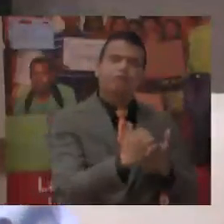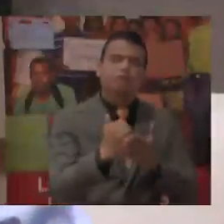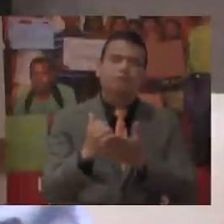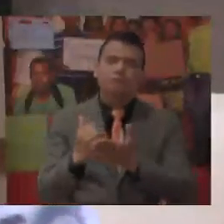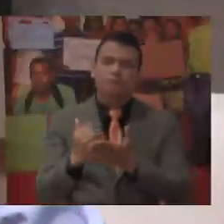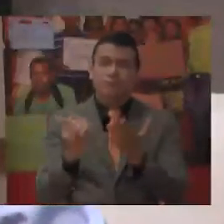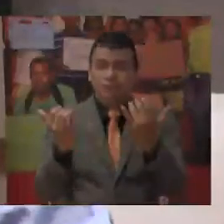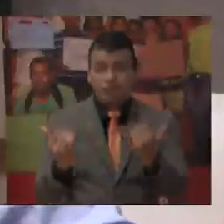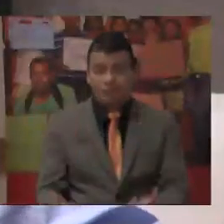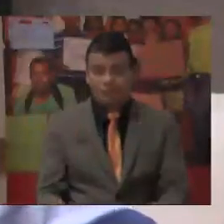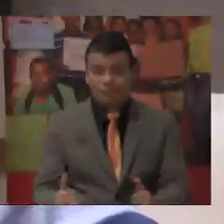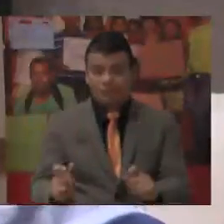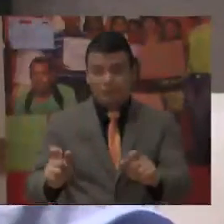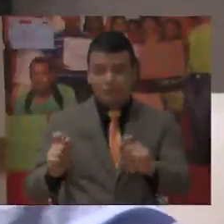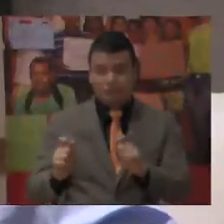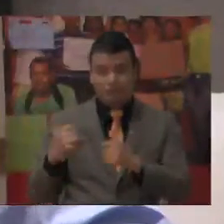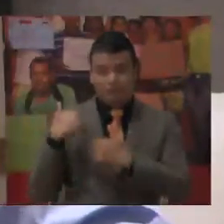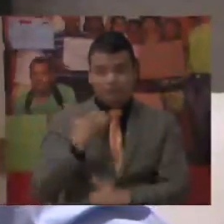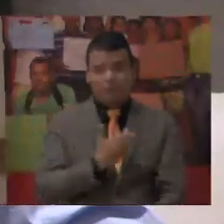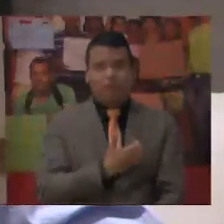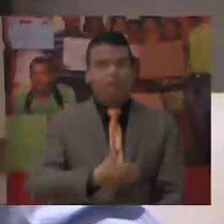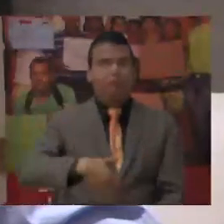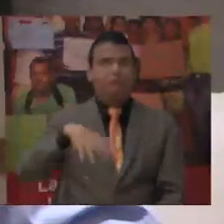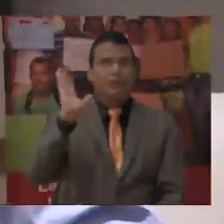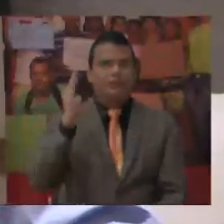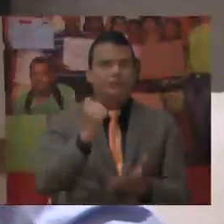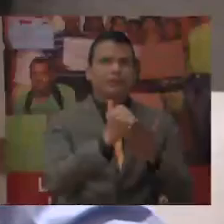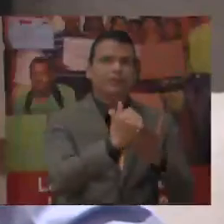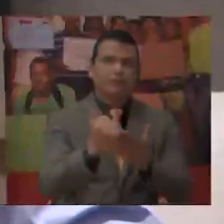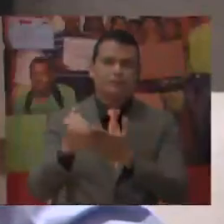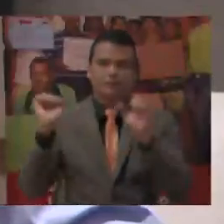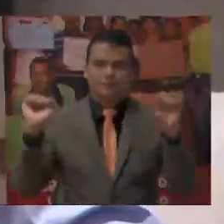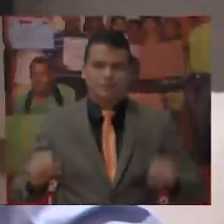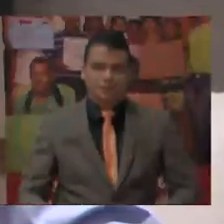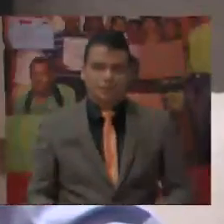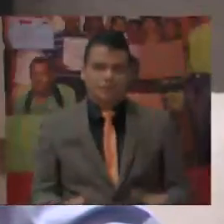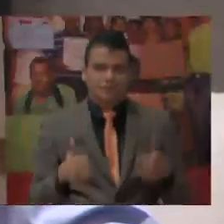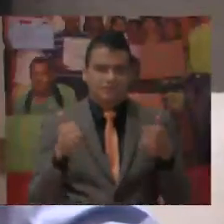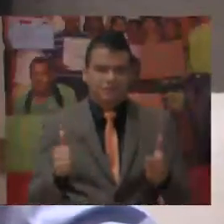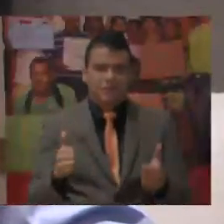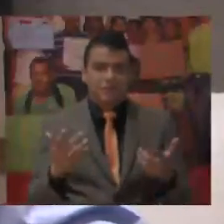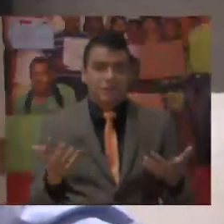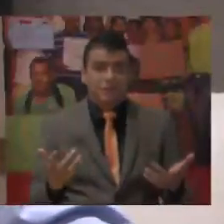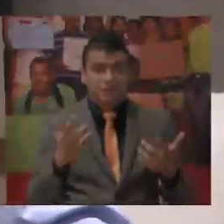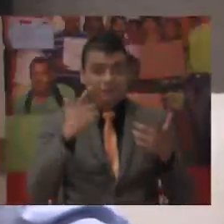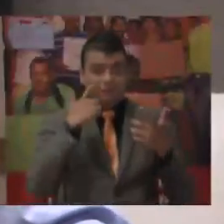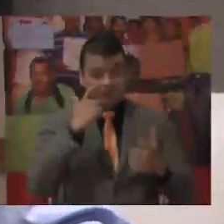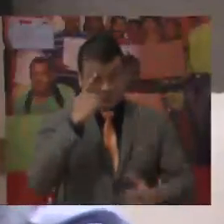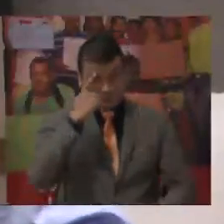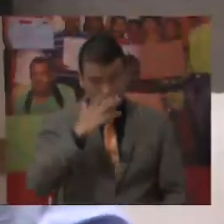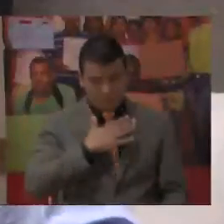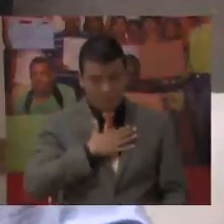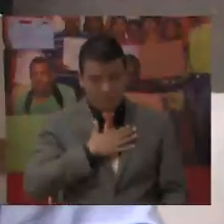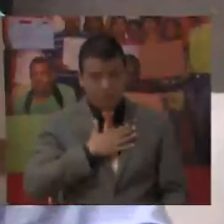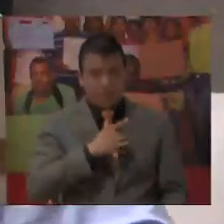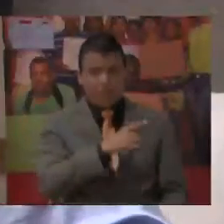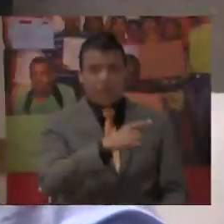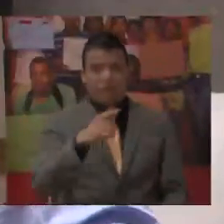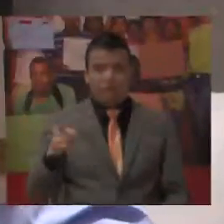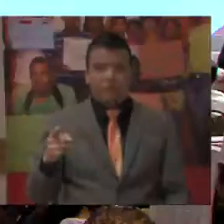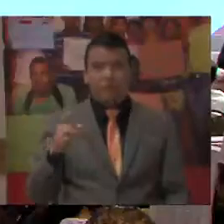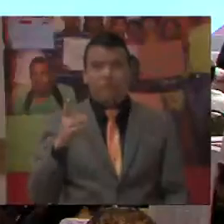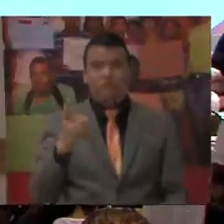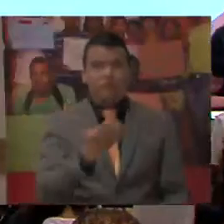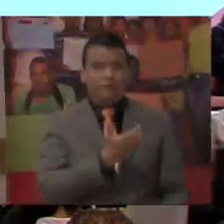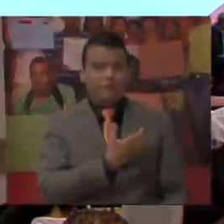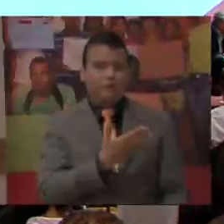más desde el punto de vista de la alcaldía. La verdad es que de golpe a veces veo que desde la empresa privada se puede ser más que desde la